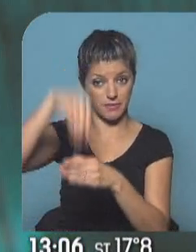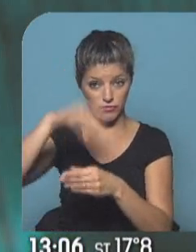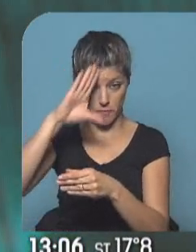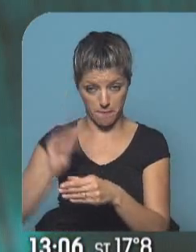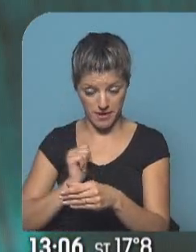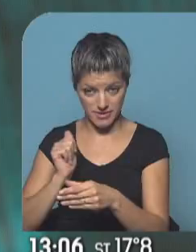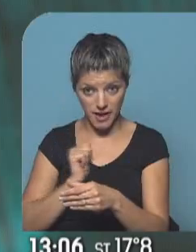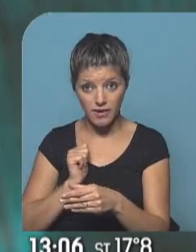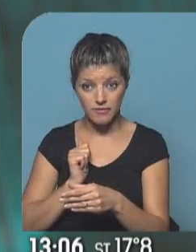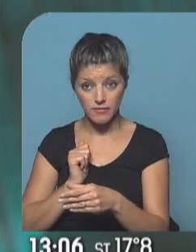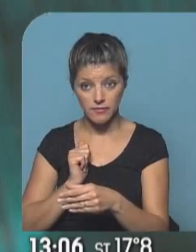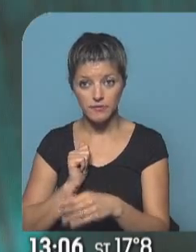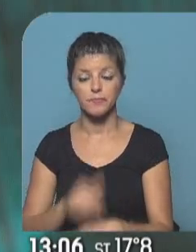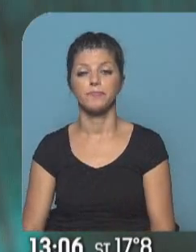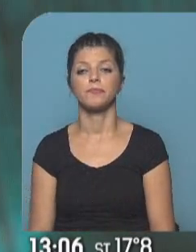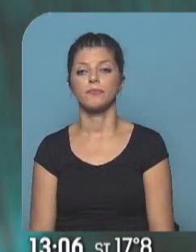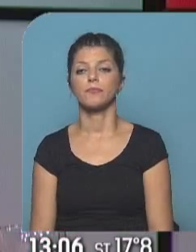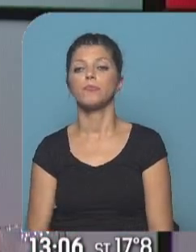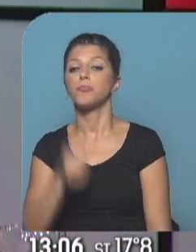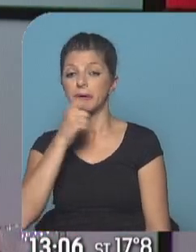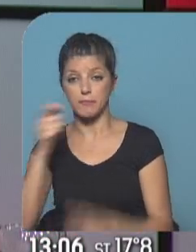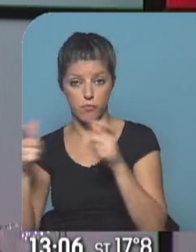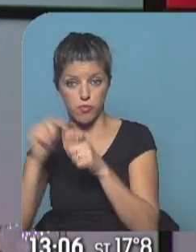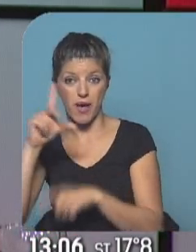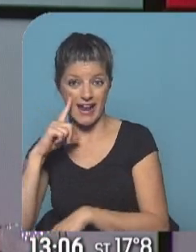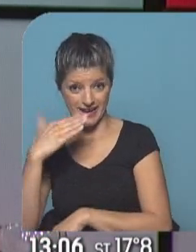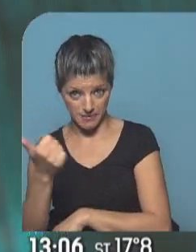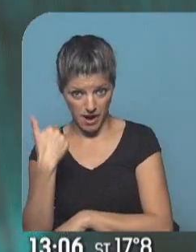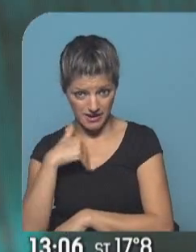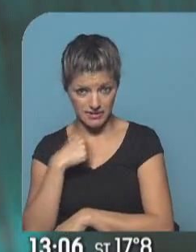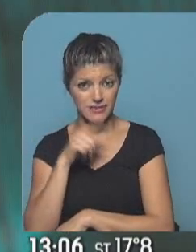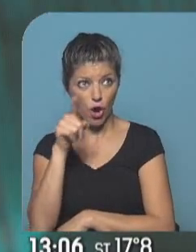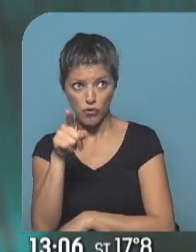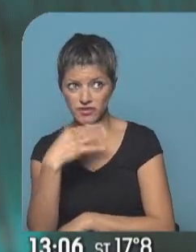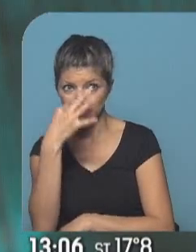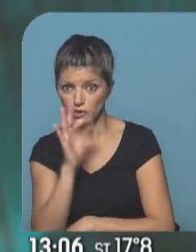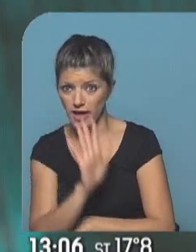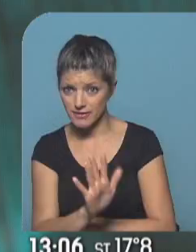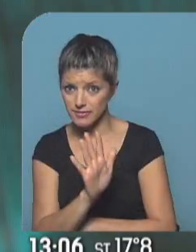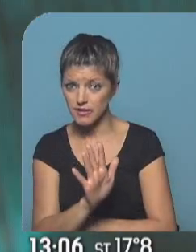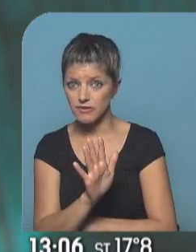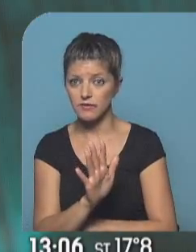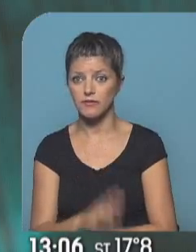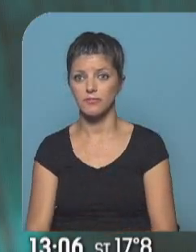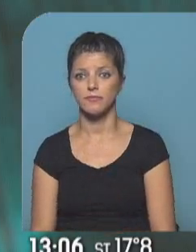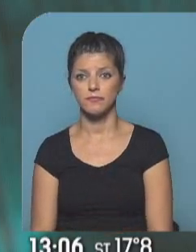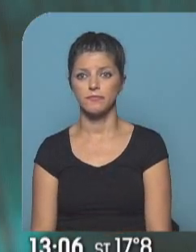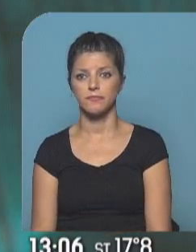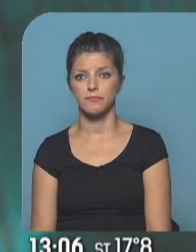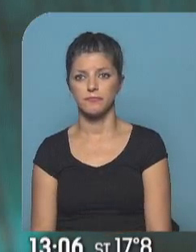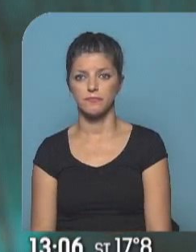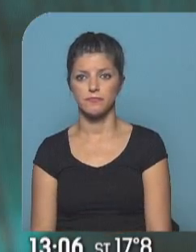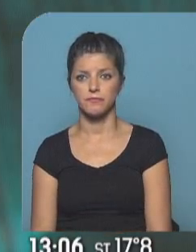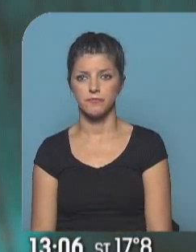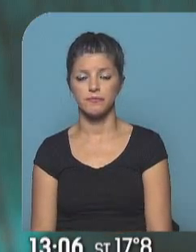donde Latinoamérica, inclusive Argentina, se mostró reacia a esa opción, y ahora digamos, Estados Unidos se pronuncia